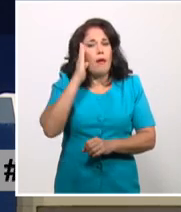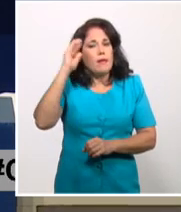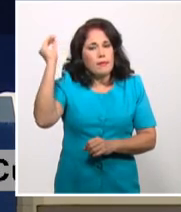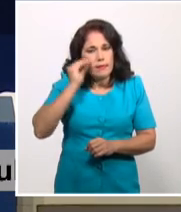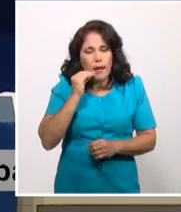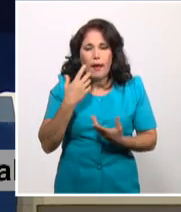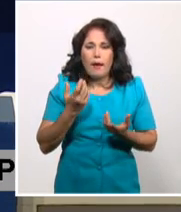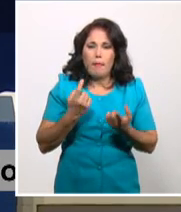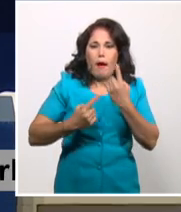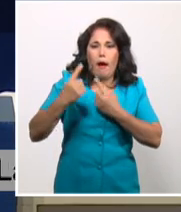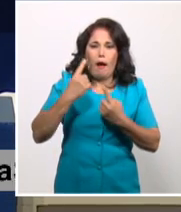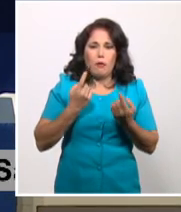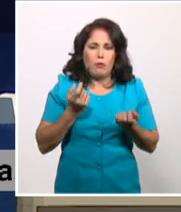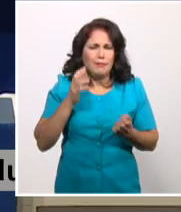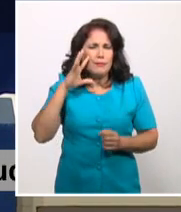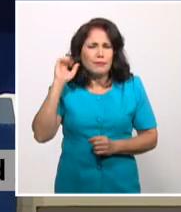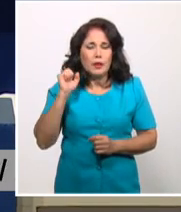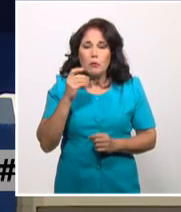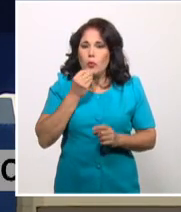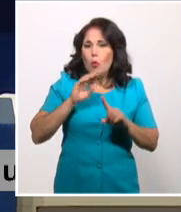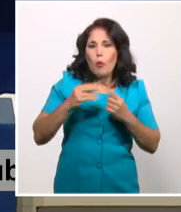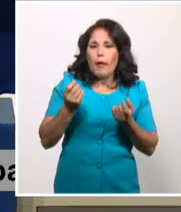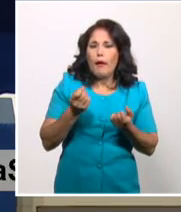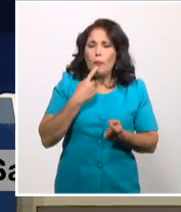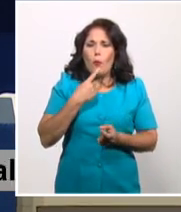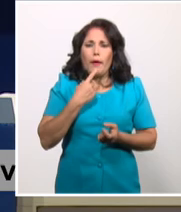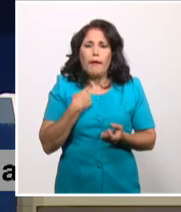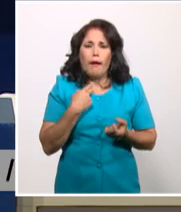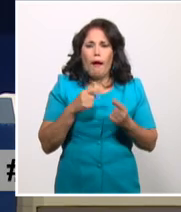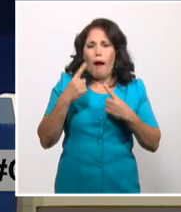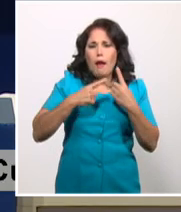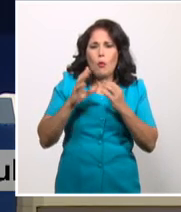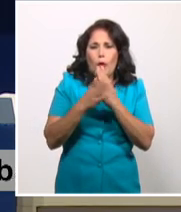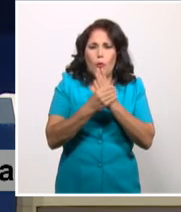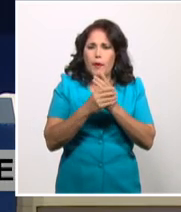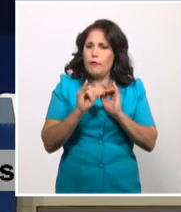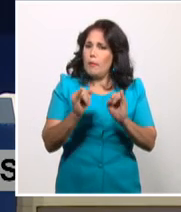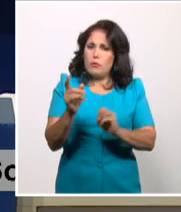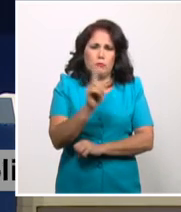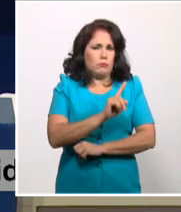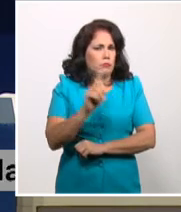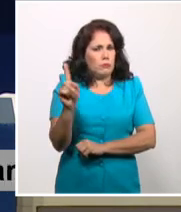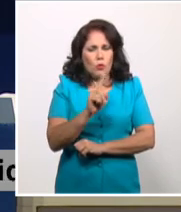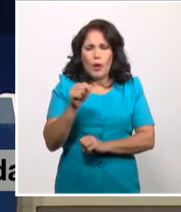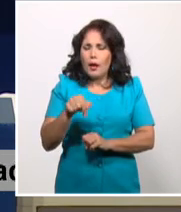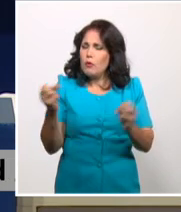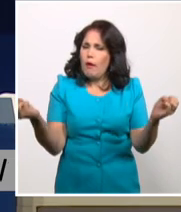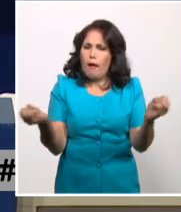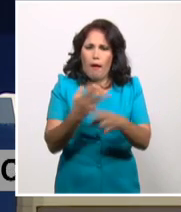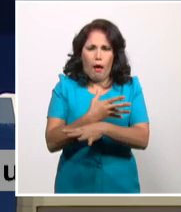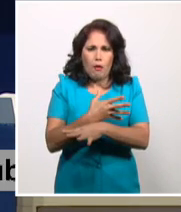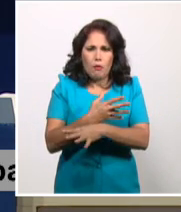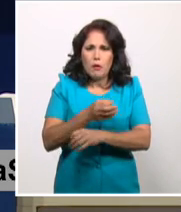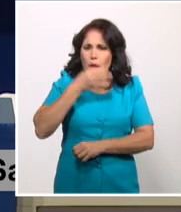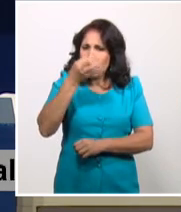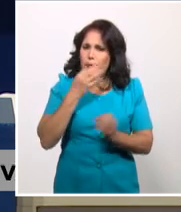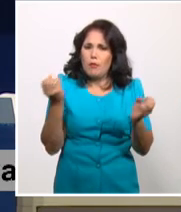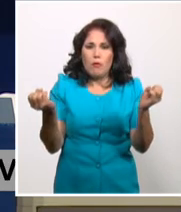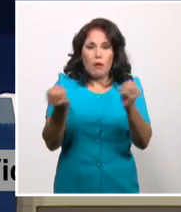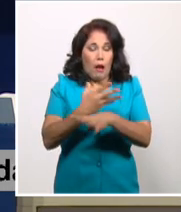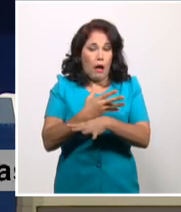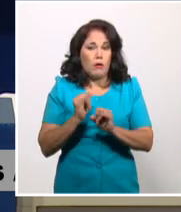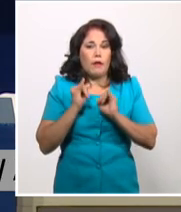las cuestiones. Por lo tanto, siempre se brindará con una transparencia diáfana